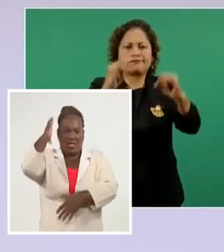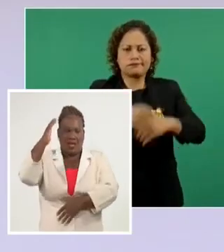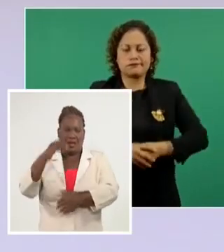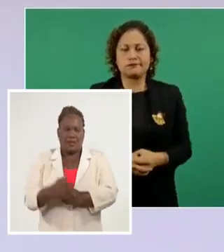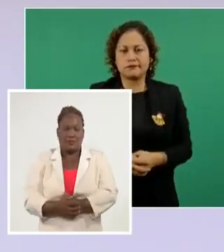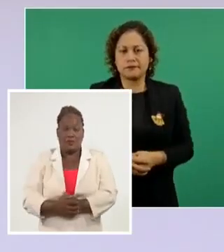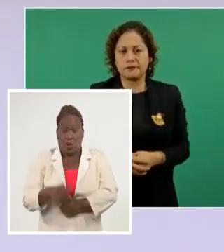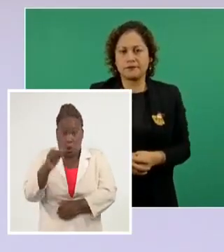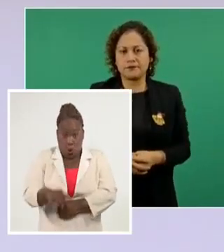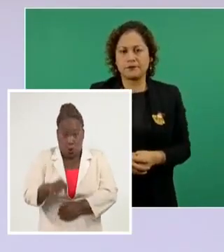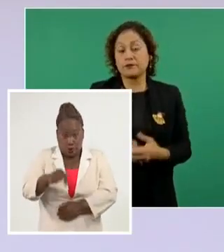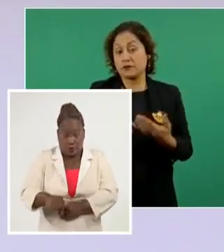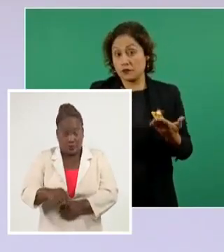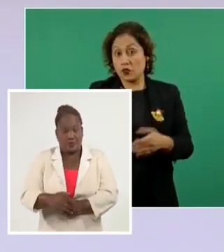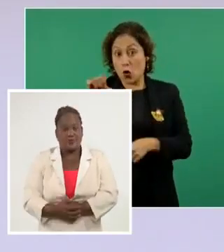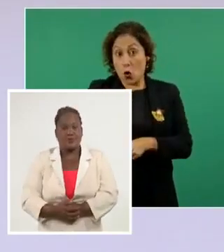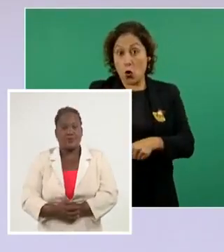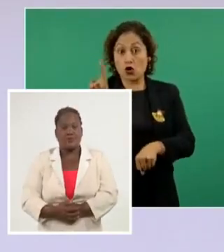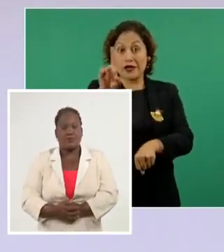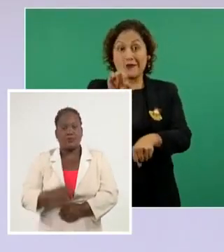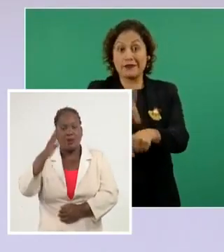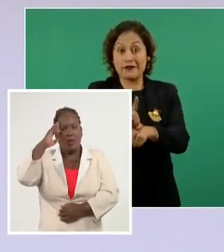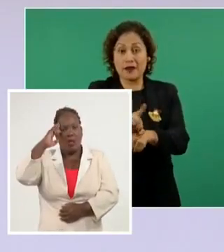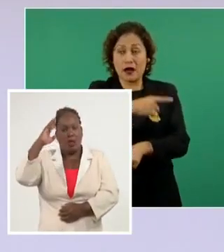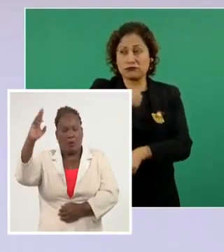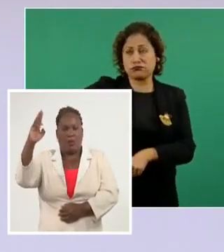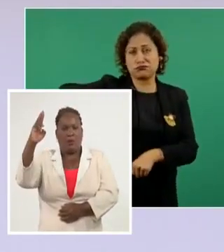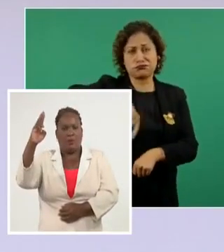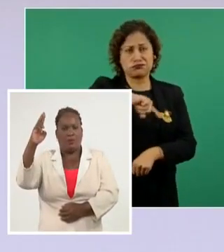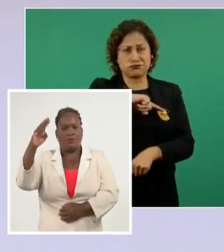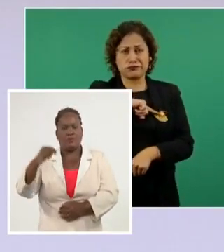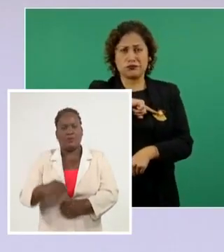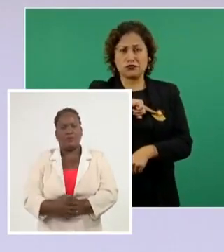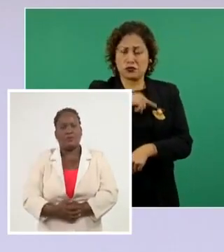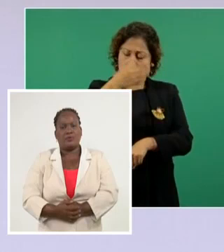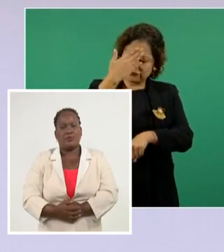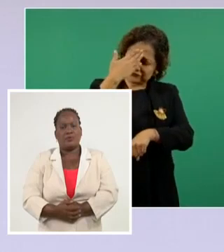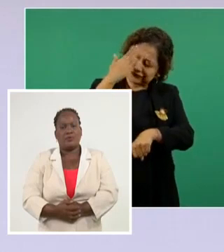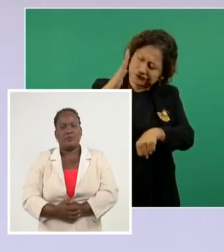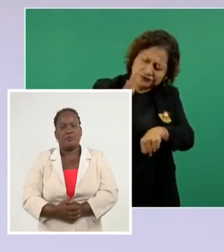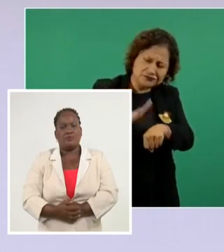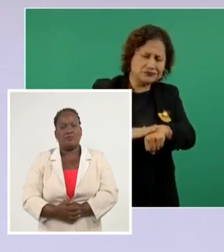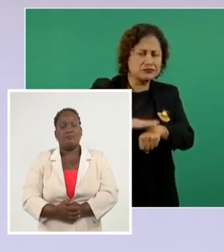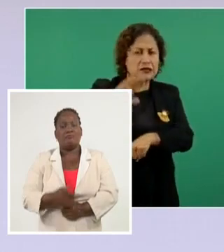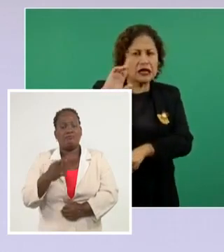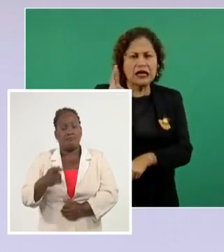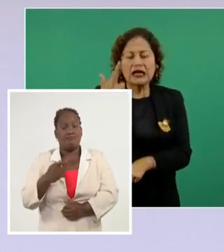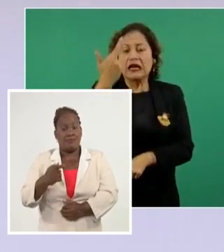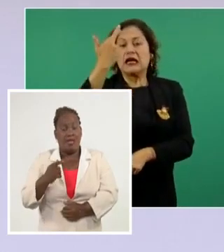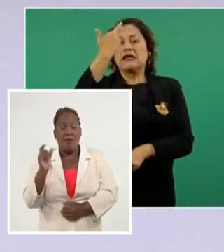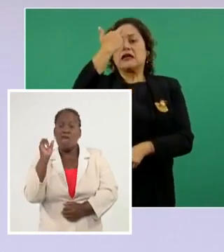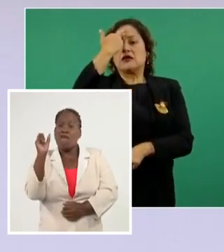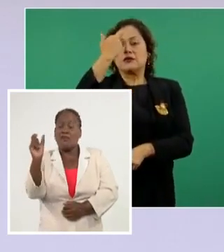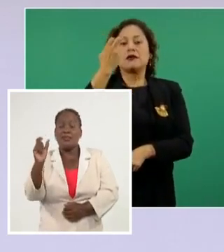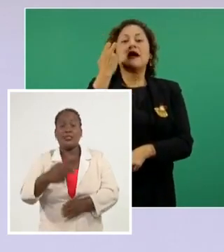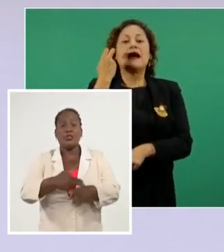hoy recordamos esa gran gesta histórica